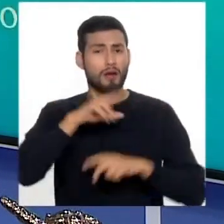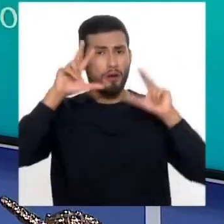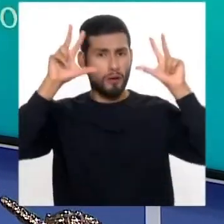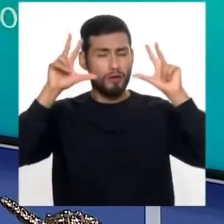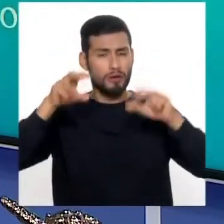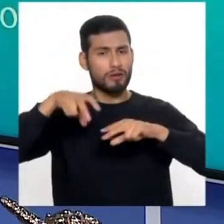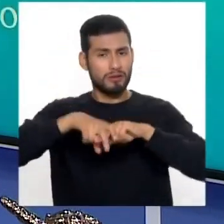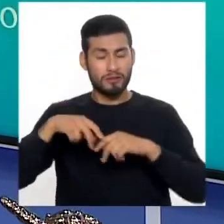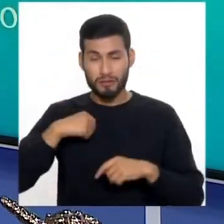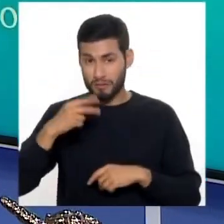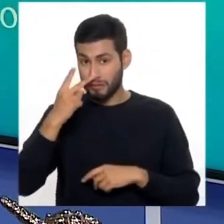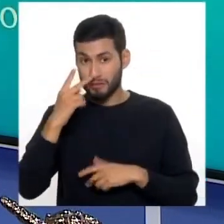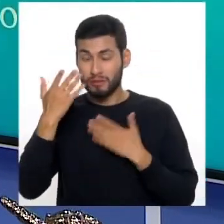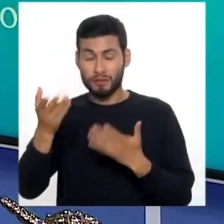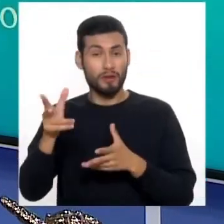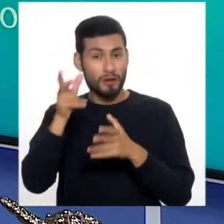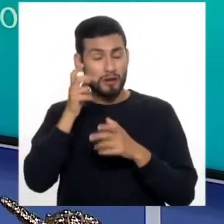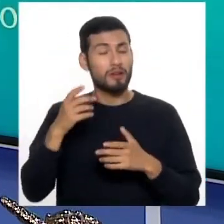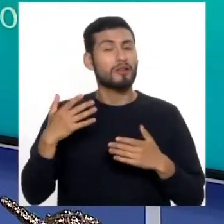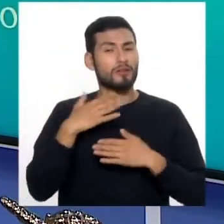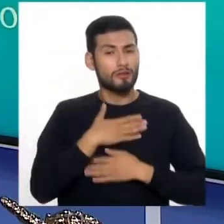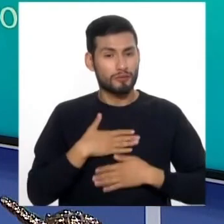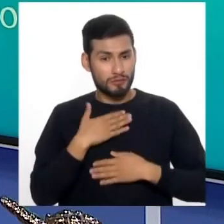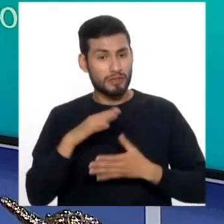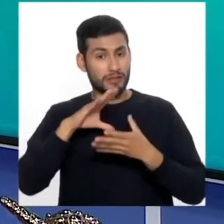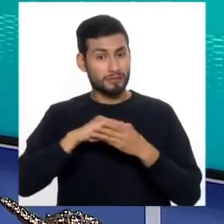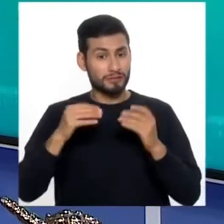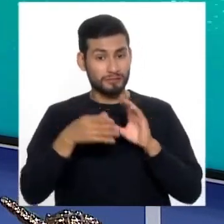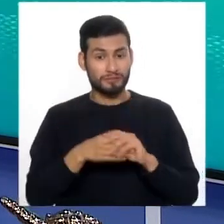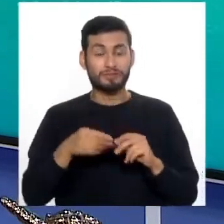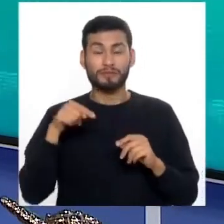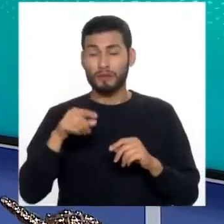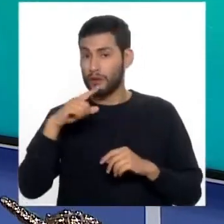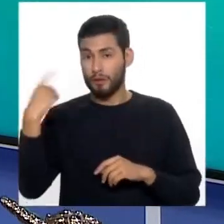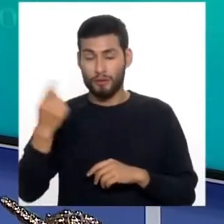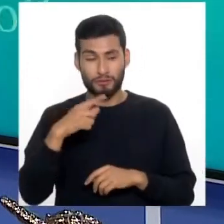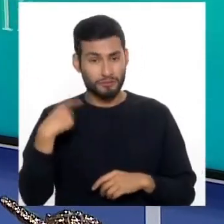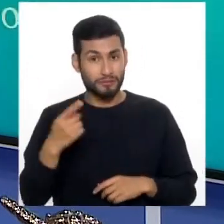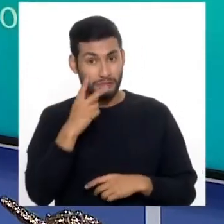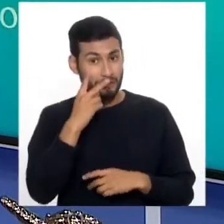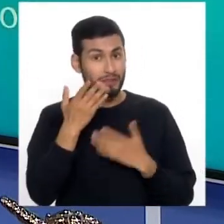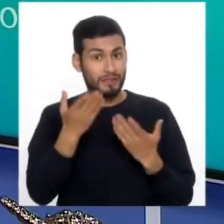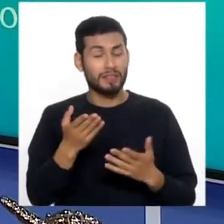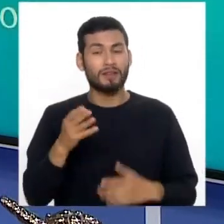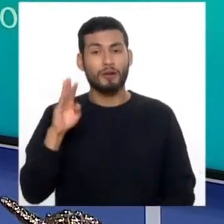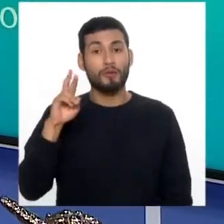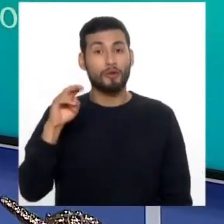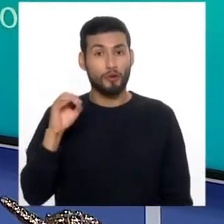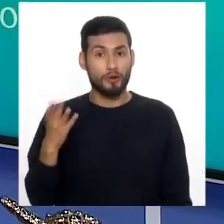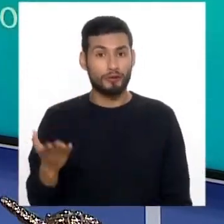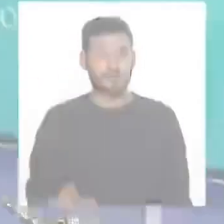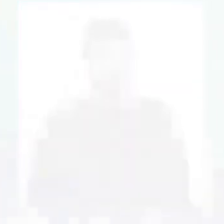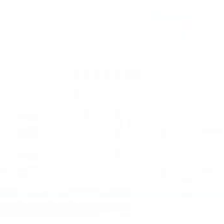Voleibol Sentado. Vamos a escuchar y disfrutar de esta historia que es para todos nosotros. Con ustedes, Bruno Quirós.